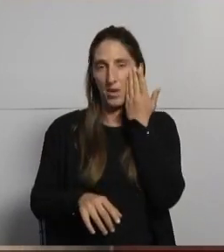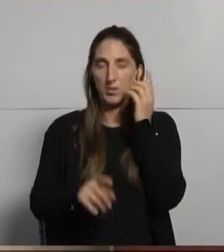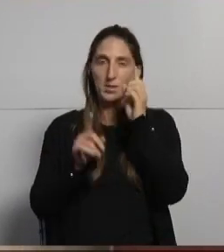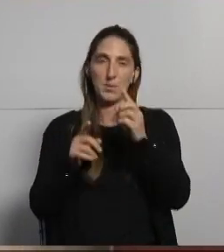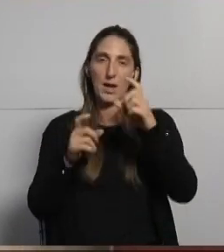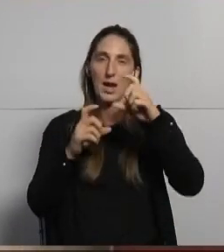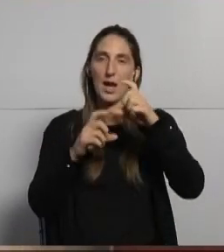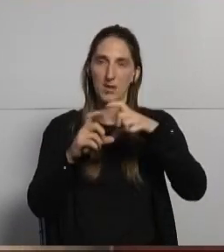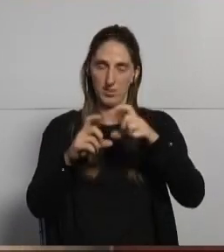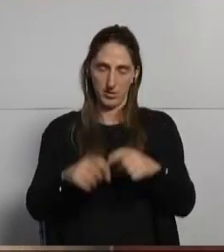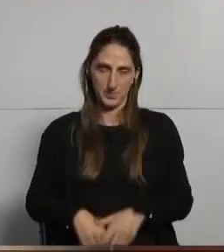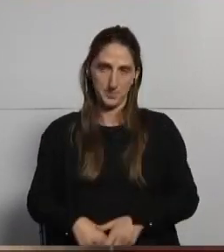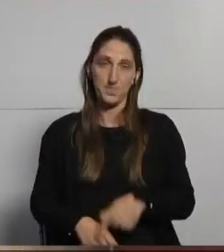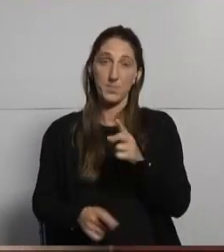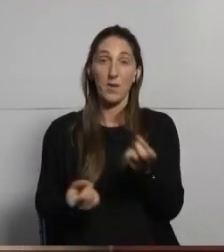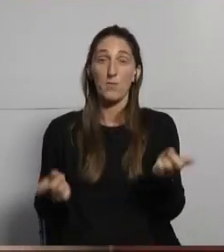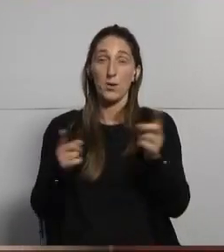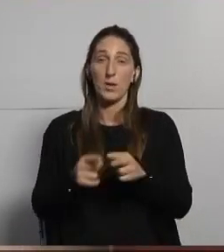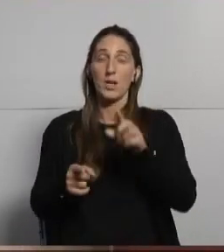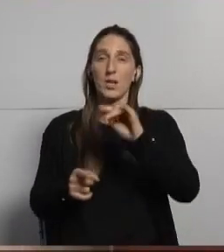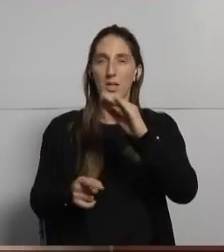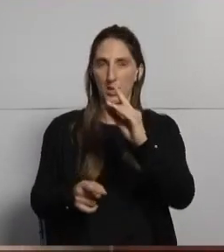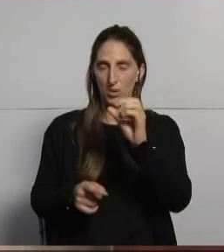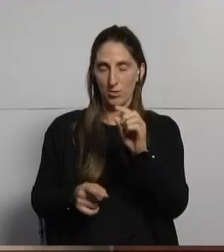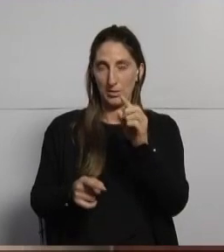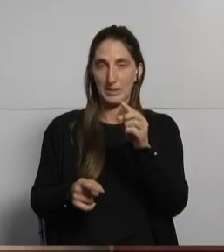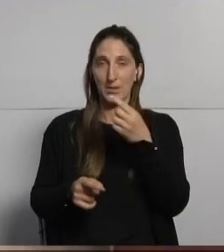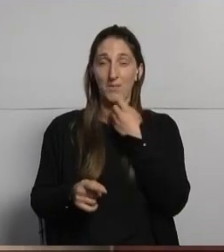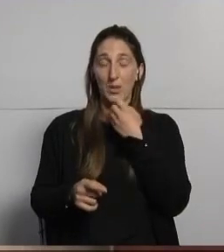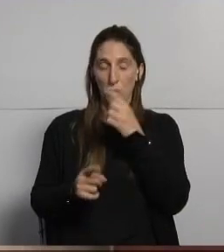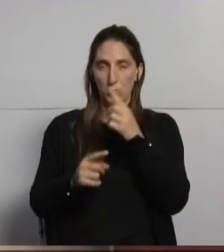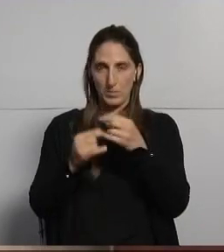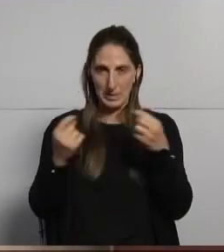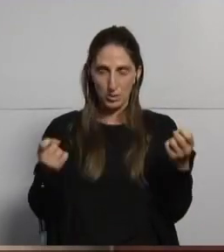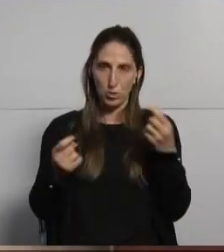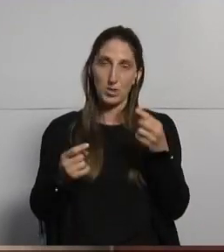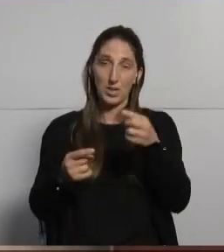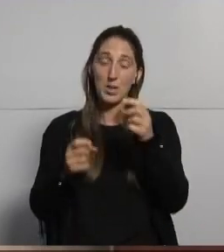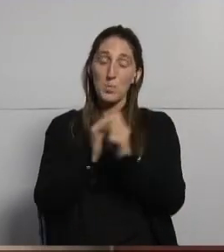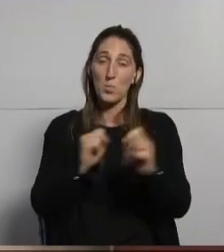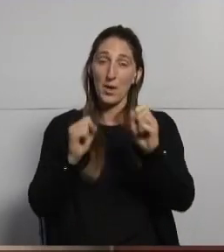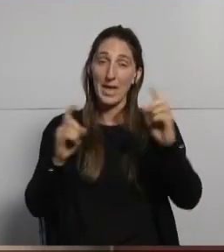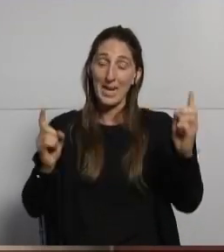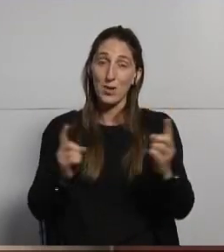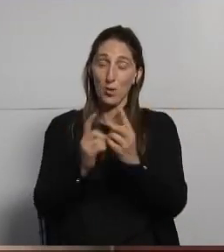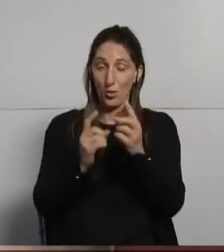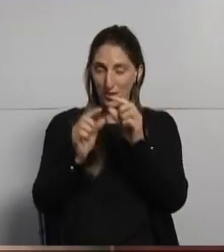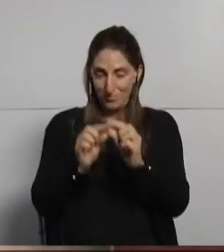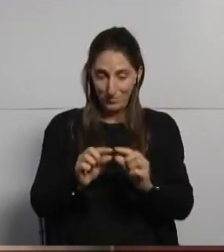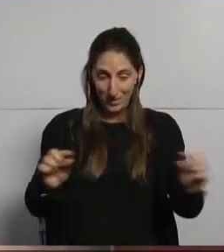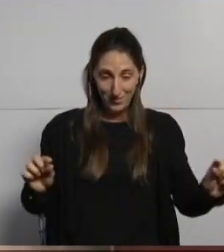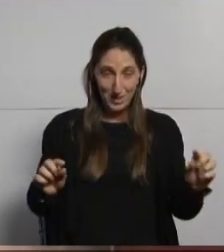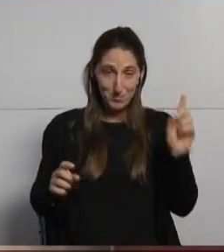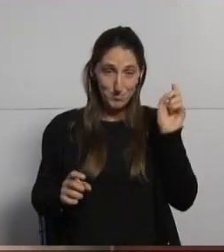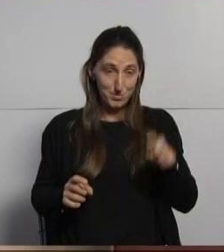en Instagram. Y volviendo a Slido, me quedó pendiente un comentario y es que allí pueden encontrar justamente debajo de la transmisión el